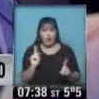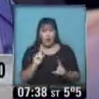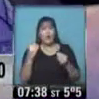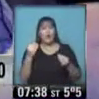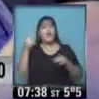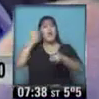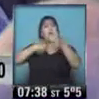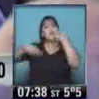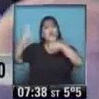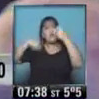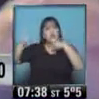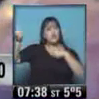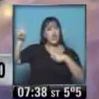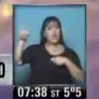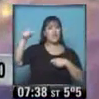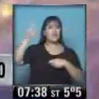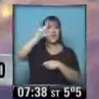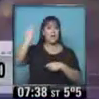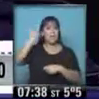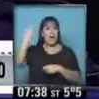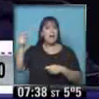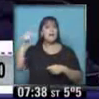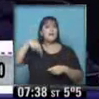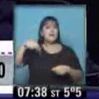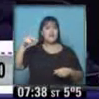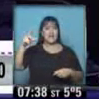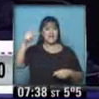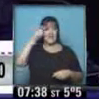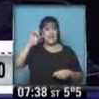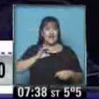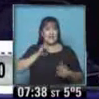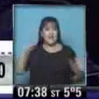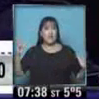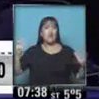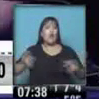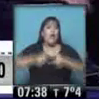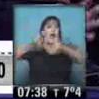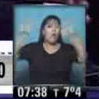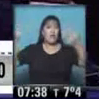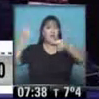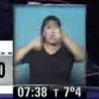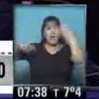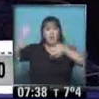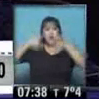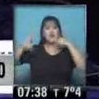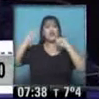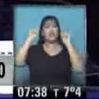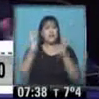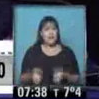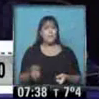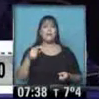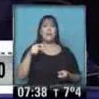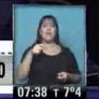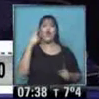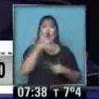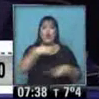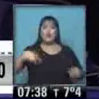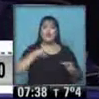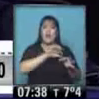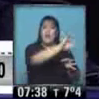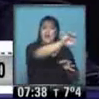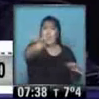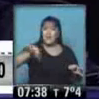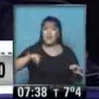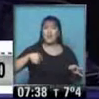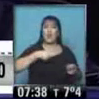agropecuarias se multiplicaron en esta década, la superficie, no solo las exportaciones, la superficie cultivada, se creció